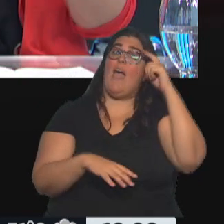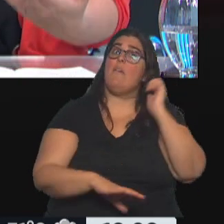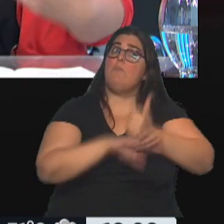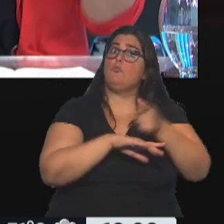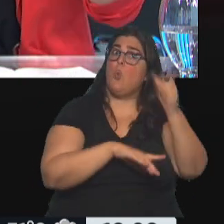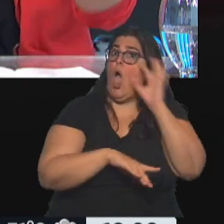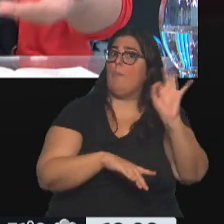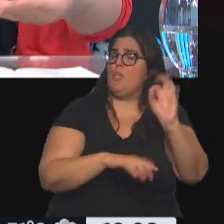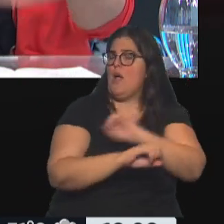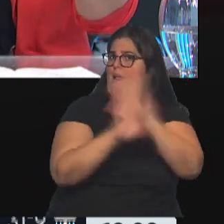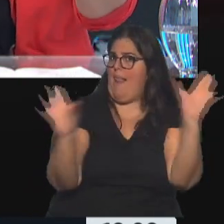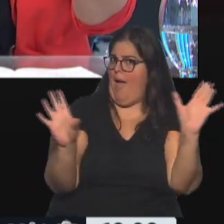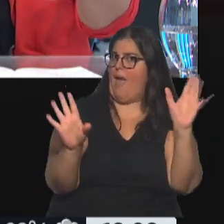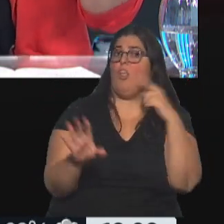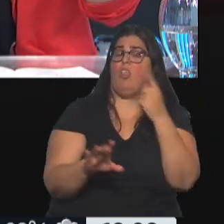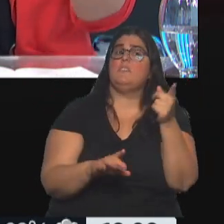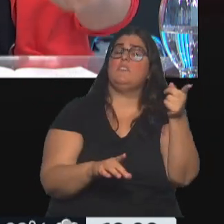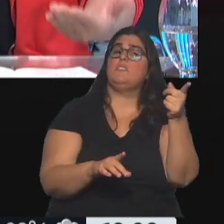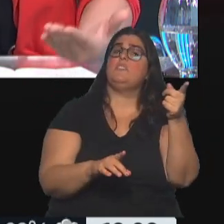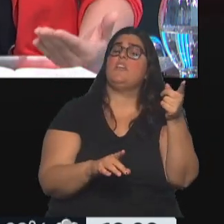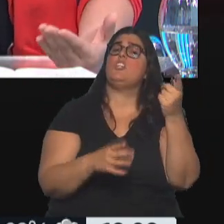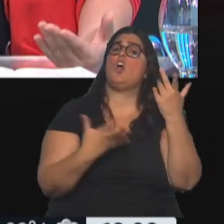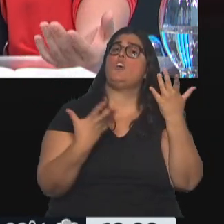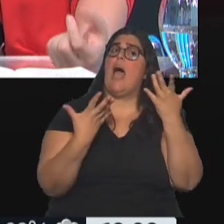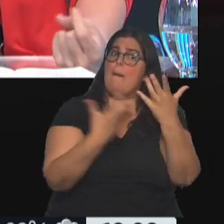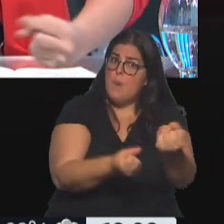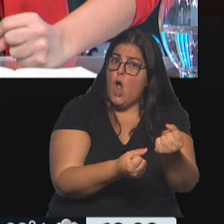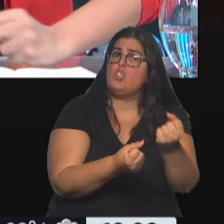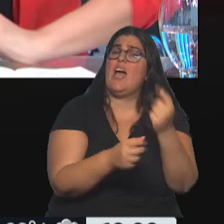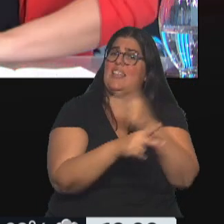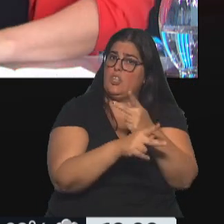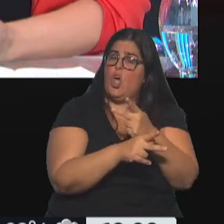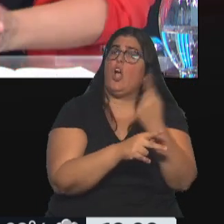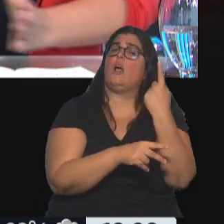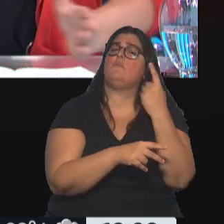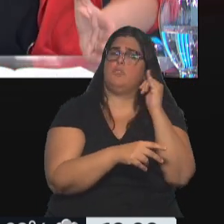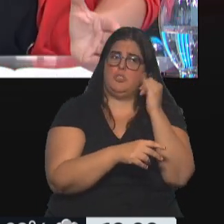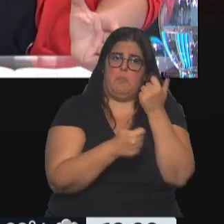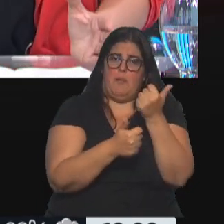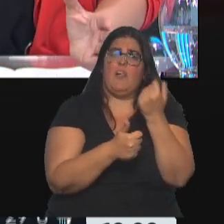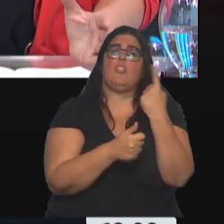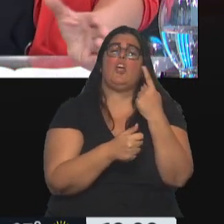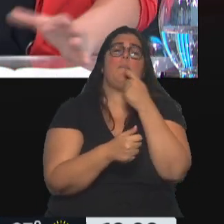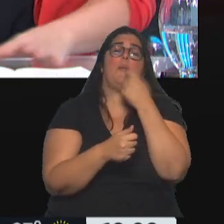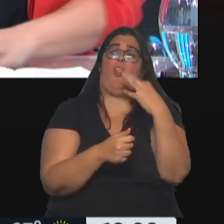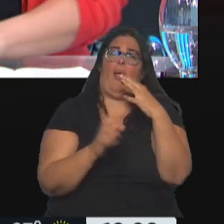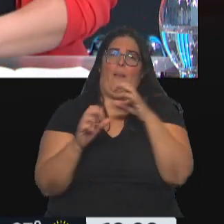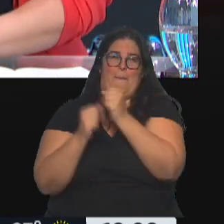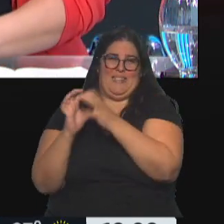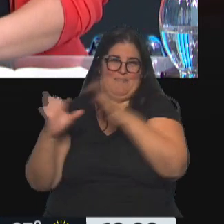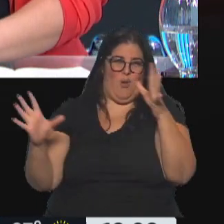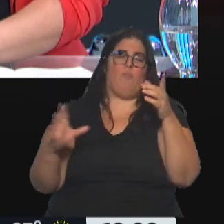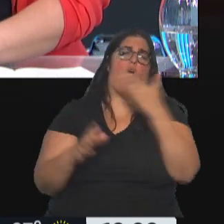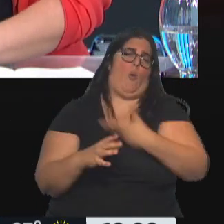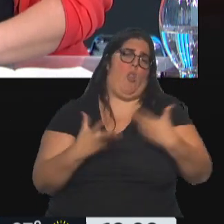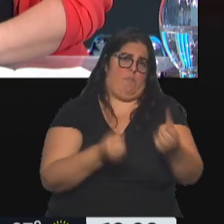si finalmente lo apoyan también, lo van a promulgar desde la Casa Blanca. Y después, ¿qué pasa desde el lado chino, no? Por supuesto,